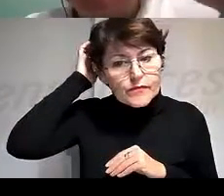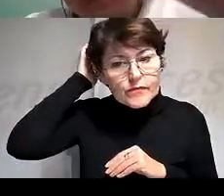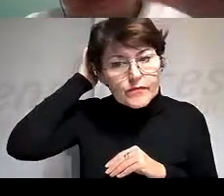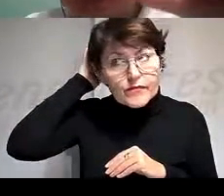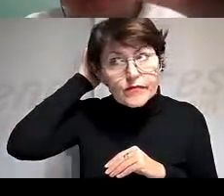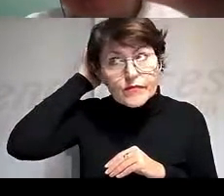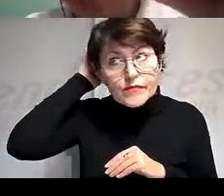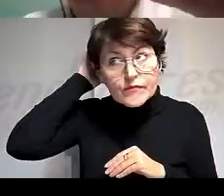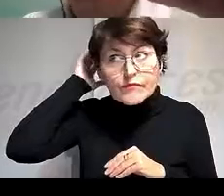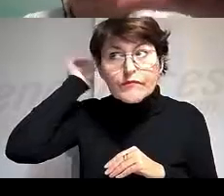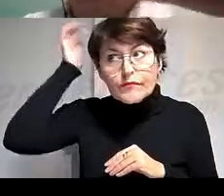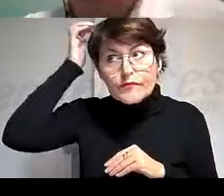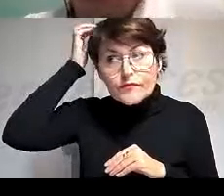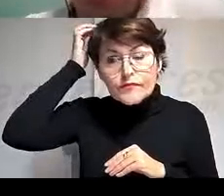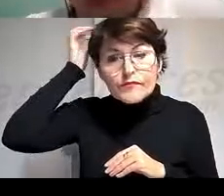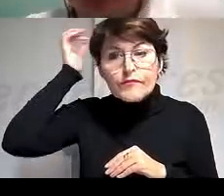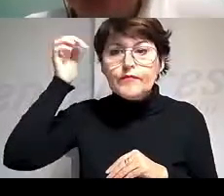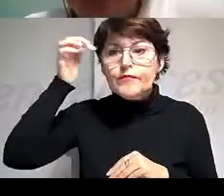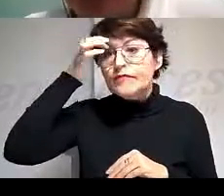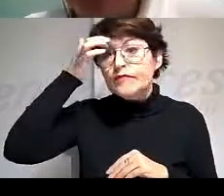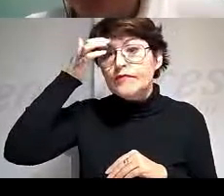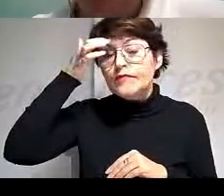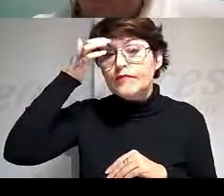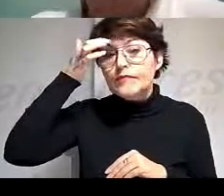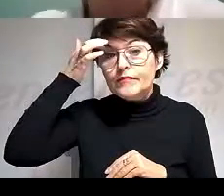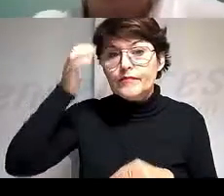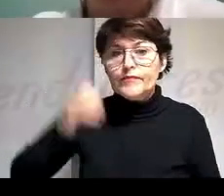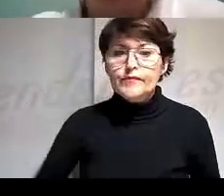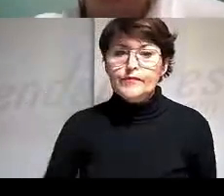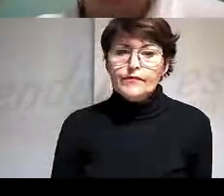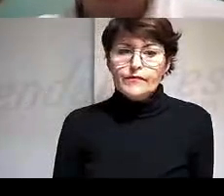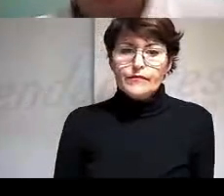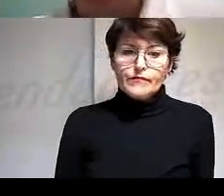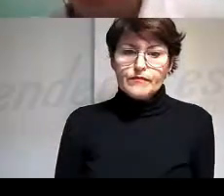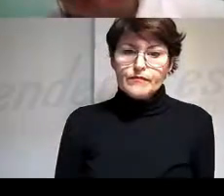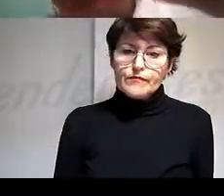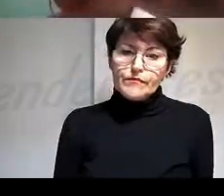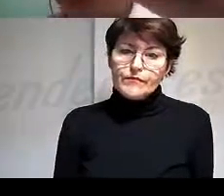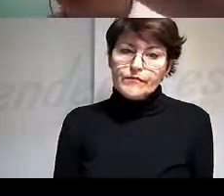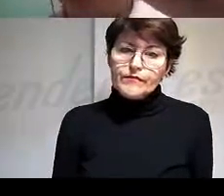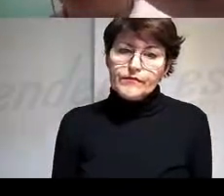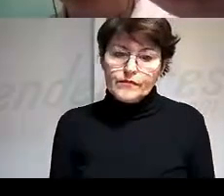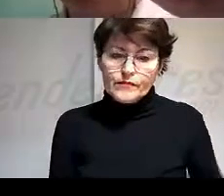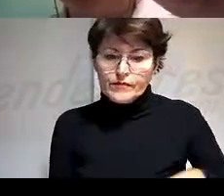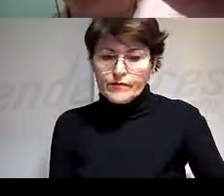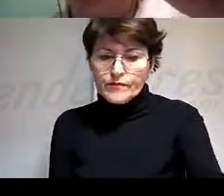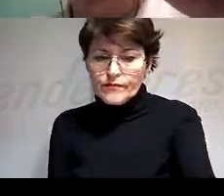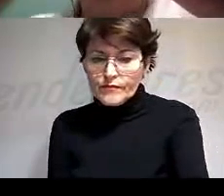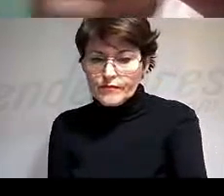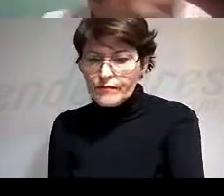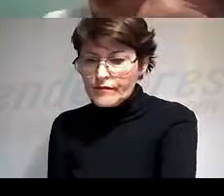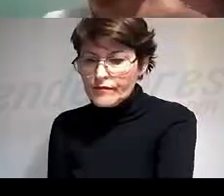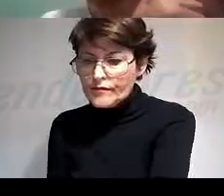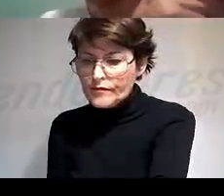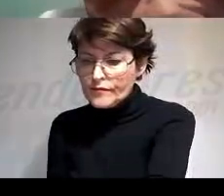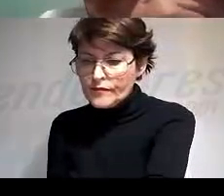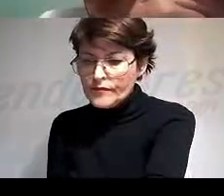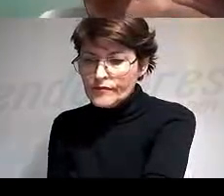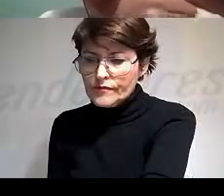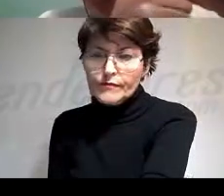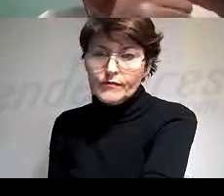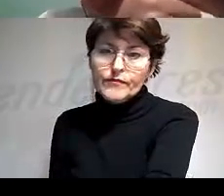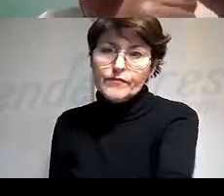las reconocen, generan la inmunidad necesaria de manera que la próxima vez que se expongan expulsarán esas proteínas y esas proteínas no podrán entrar al